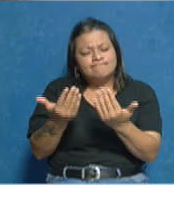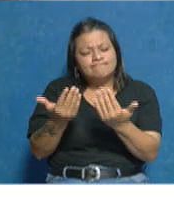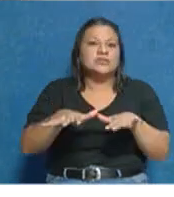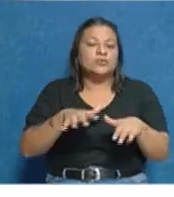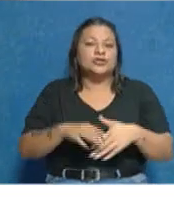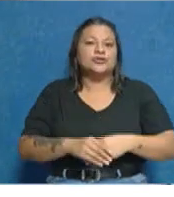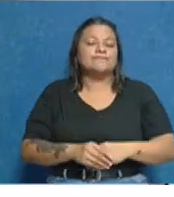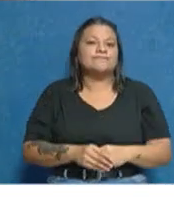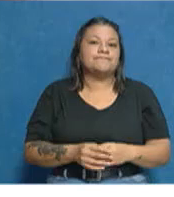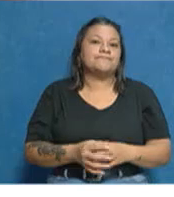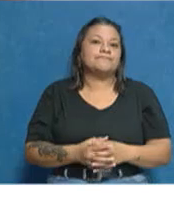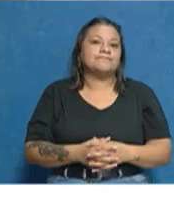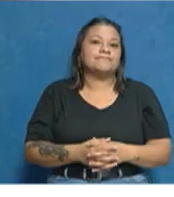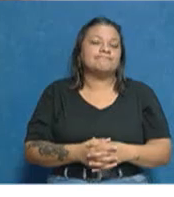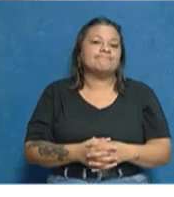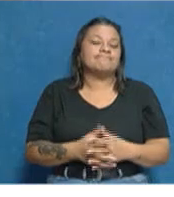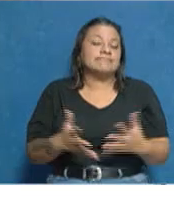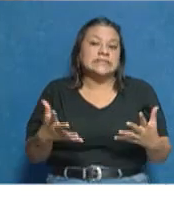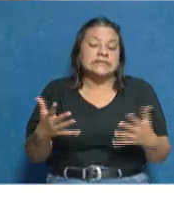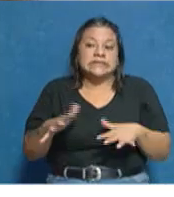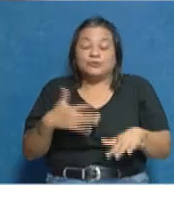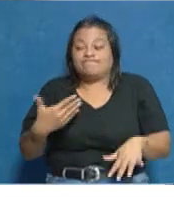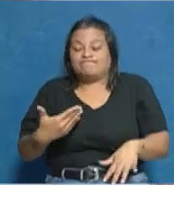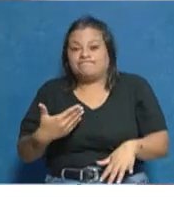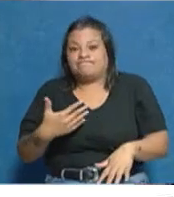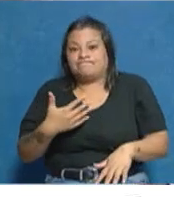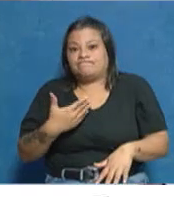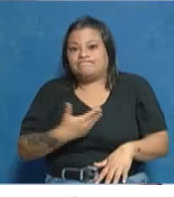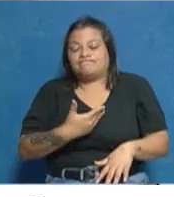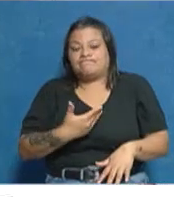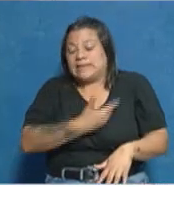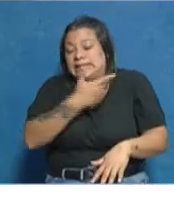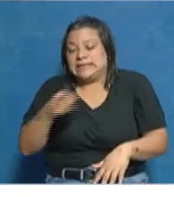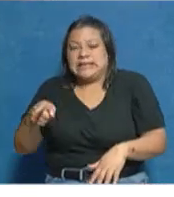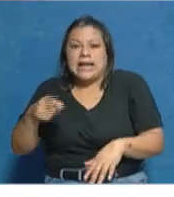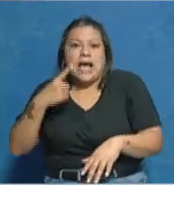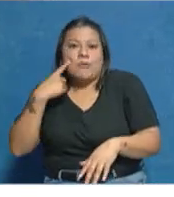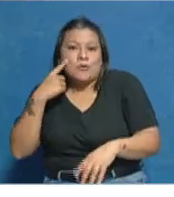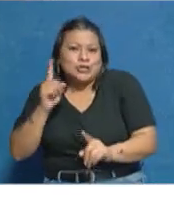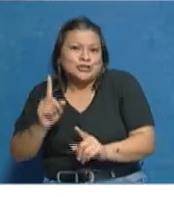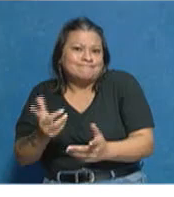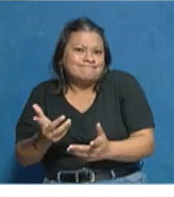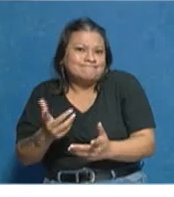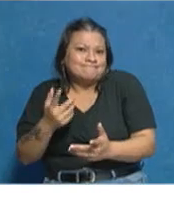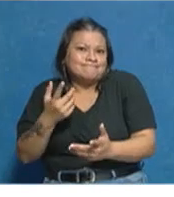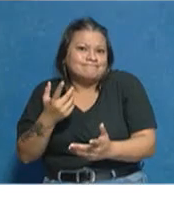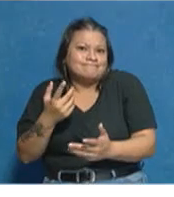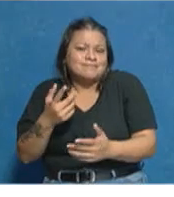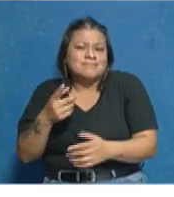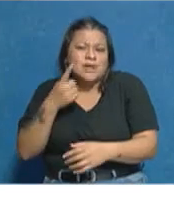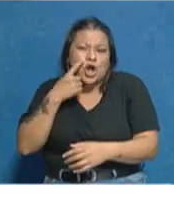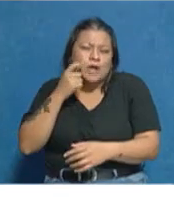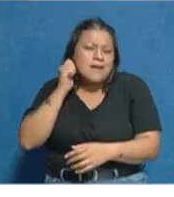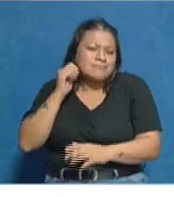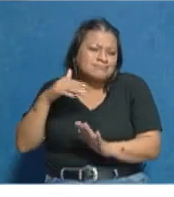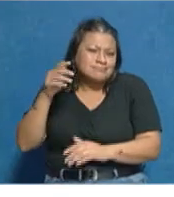sucedido. Esto es un hecho trágico, totalmente involuntario. Nuestro defendido es un hombre grande,